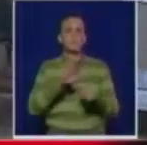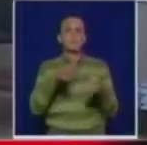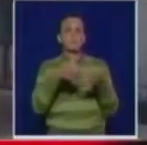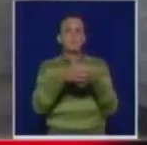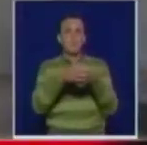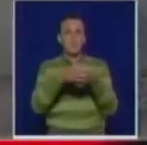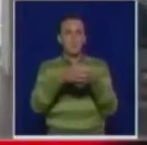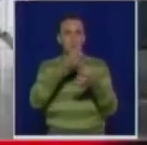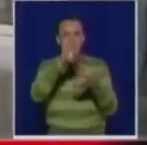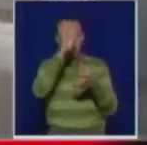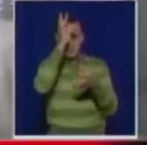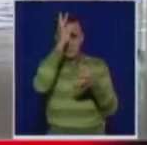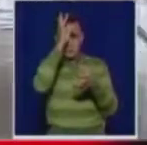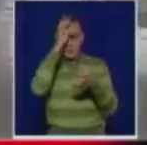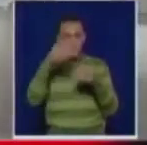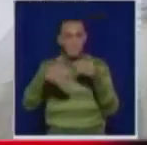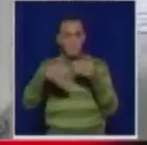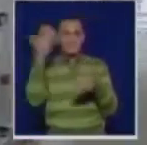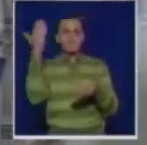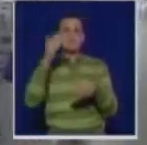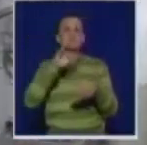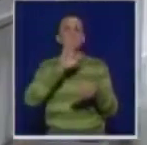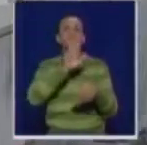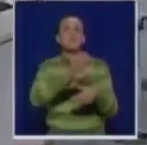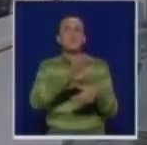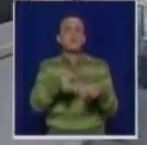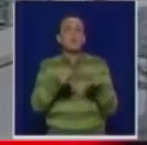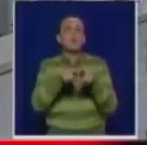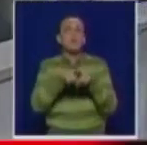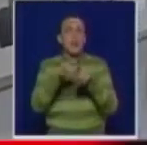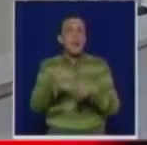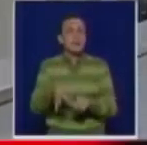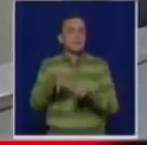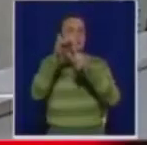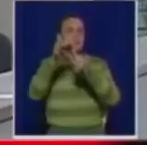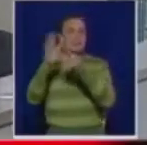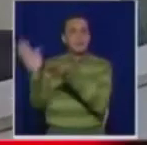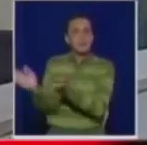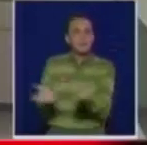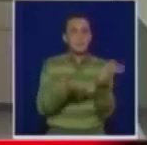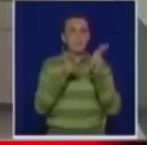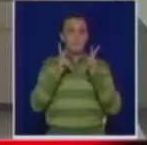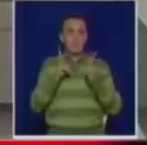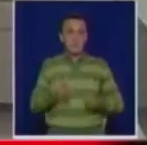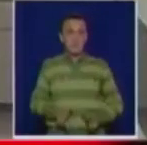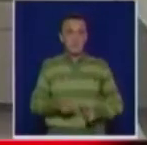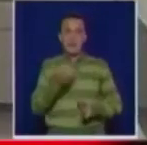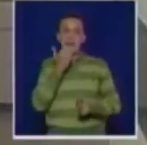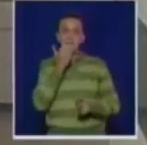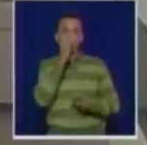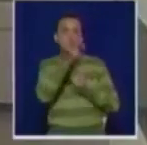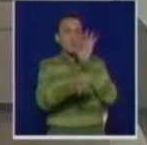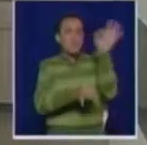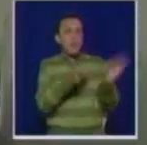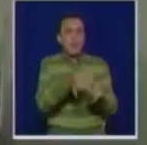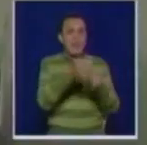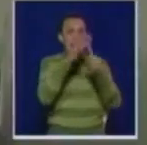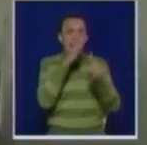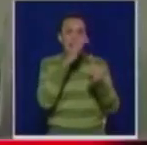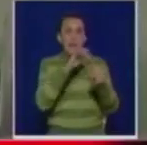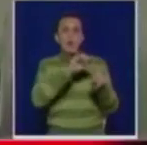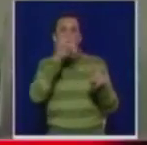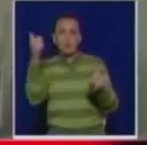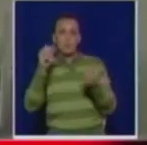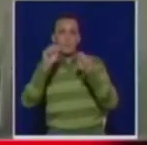se abrieron las puertas del primer piso VIP, que cuenta con servicios personalizados para pacientes que no sean de cuidados intensivos. Lo que hicimos fue